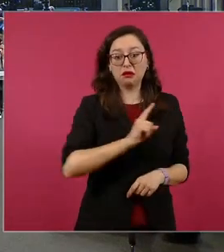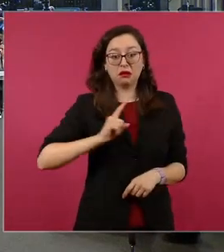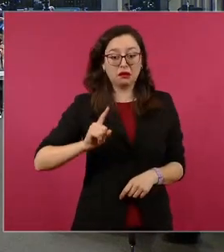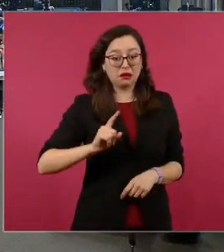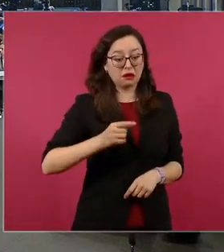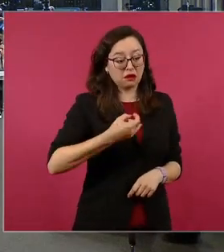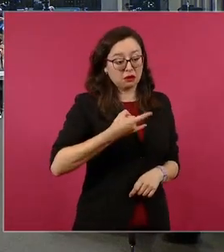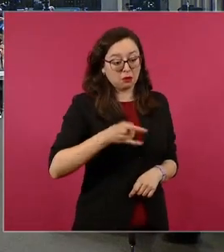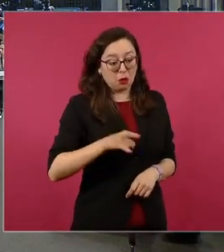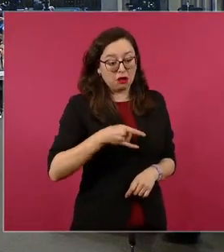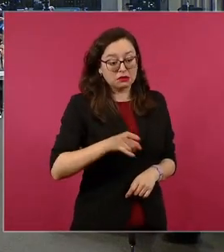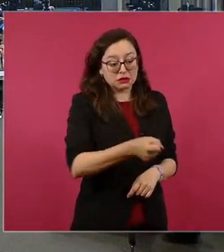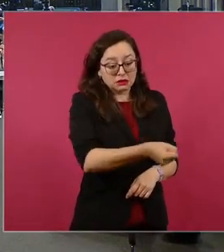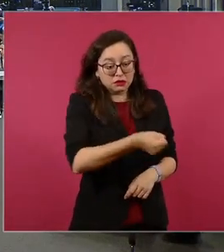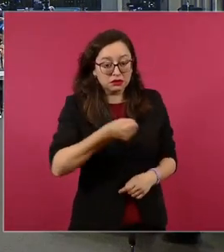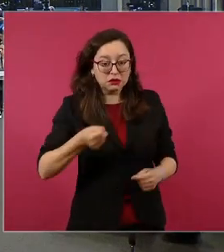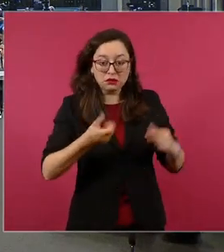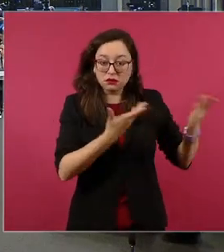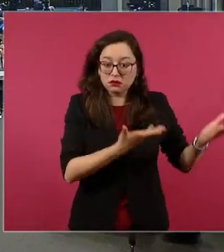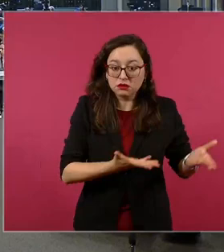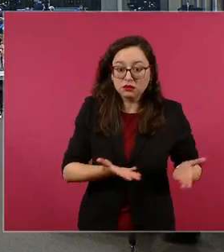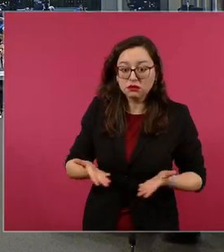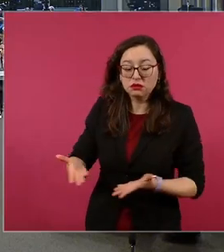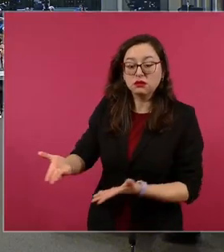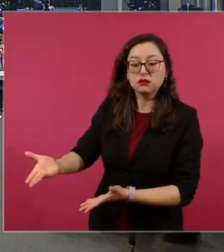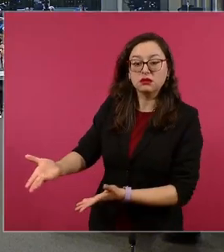Eso hasta hace poco.